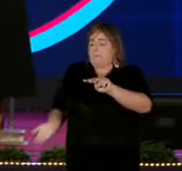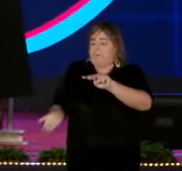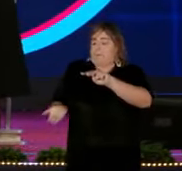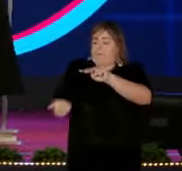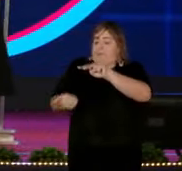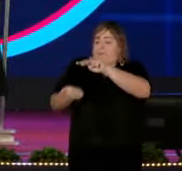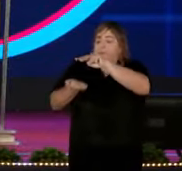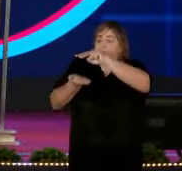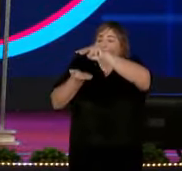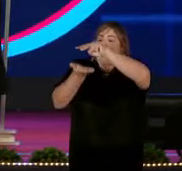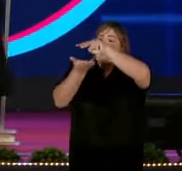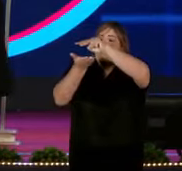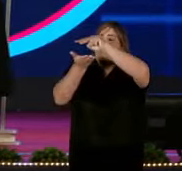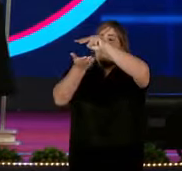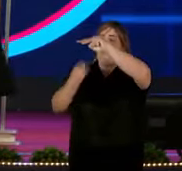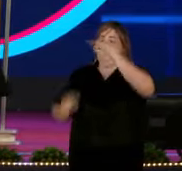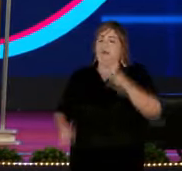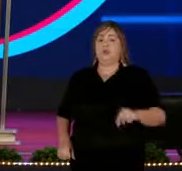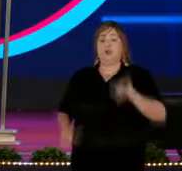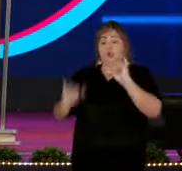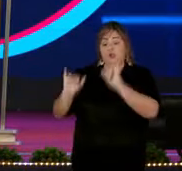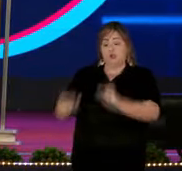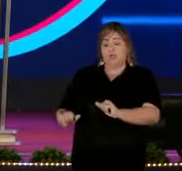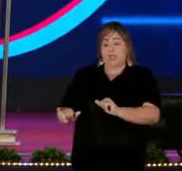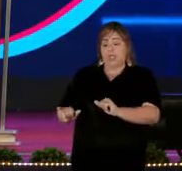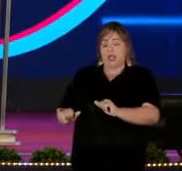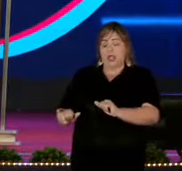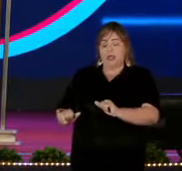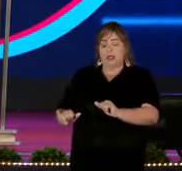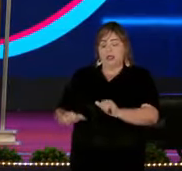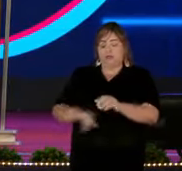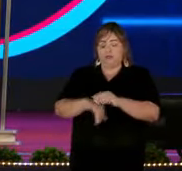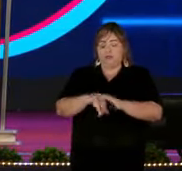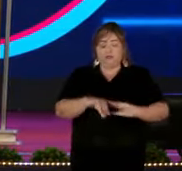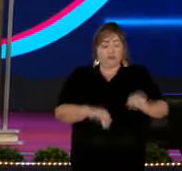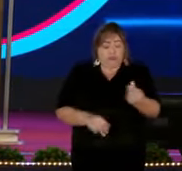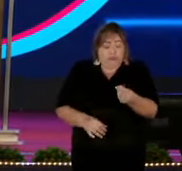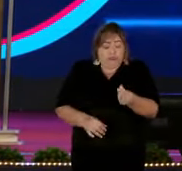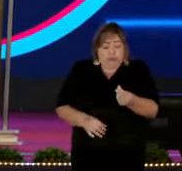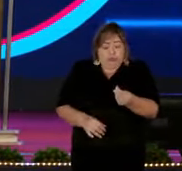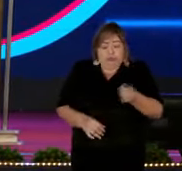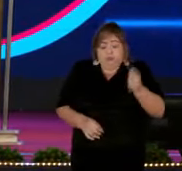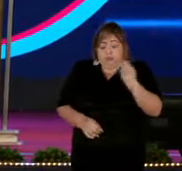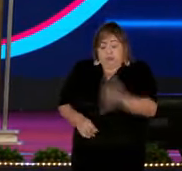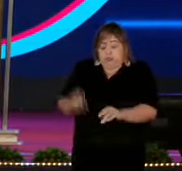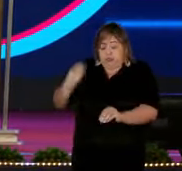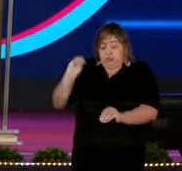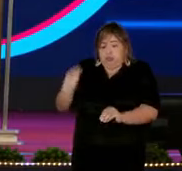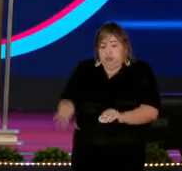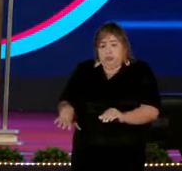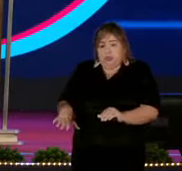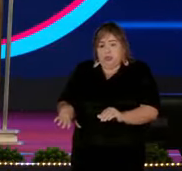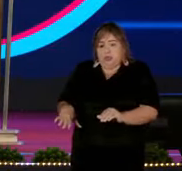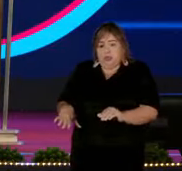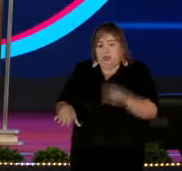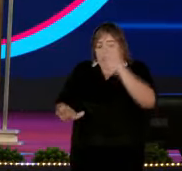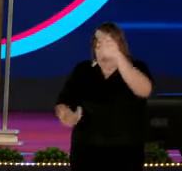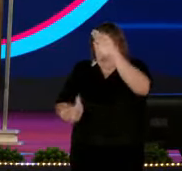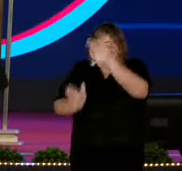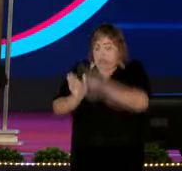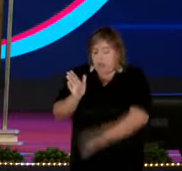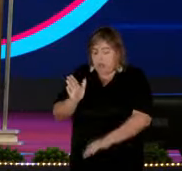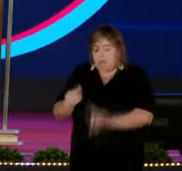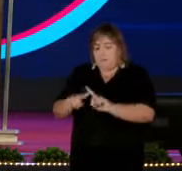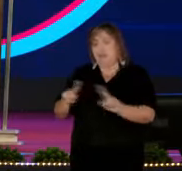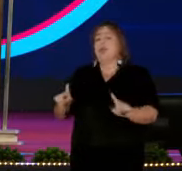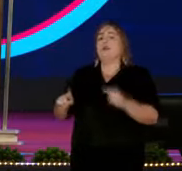están entendiendo? Si tú te quedas con toda la tierra encima chamusqueado, como decimos acá en Puerto Rico, hermano, te van a hundir.